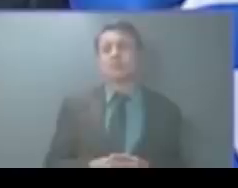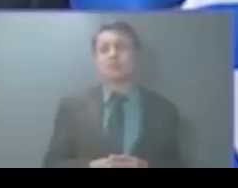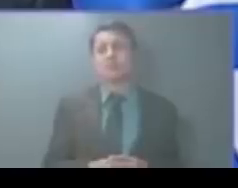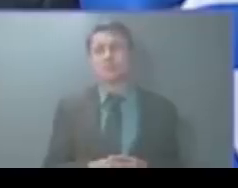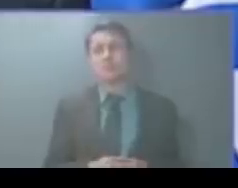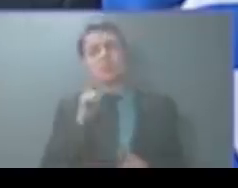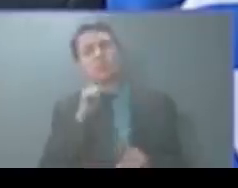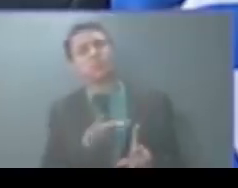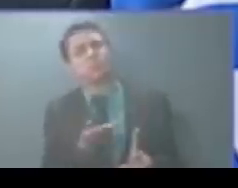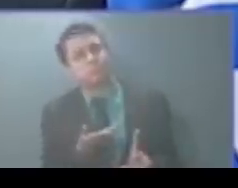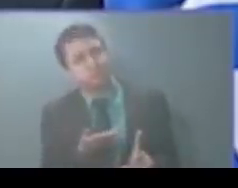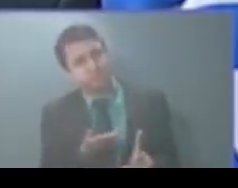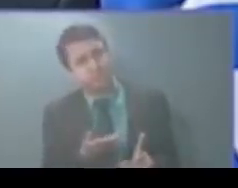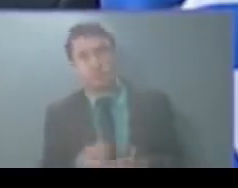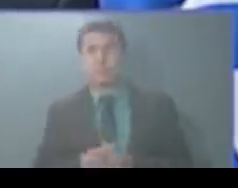va en dirección